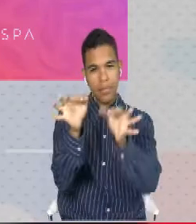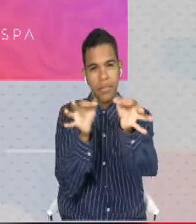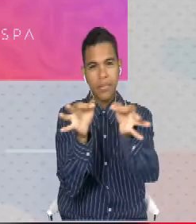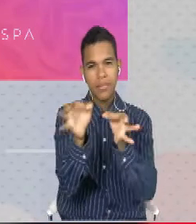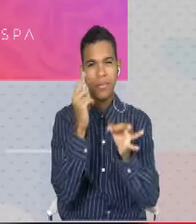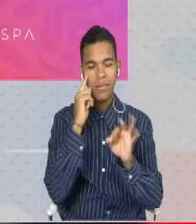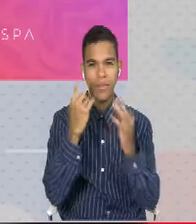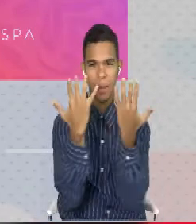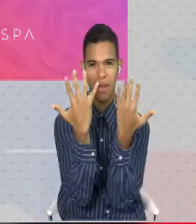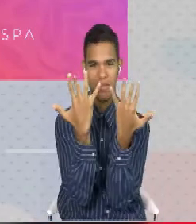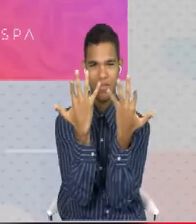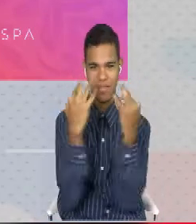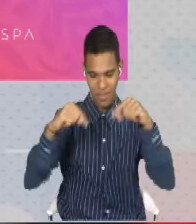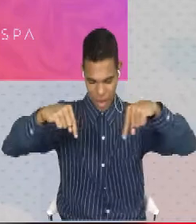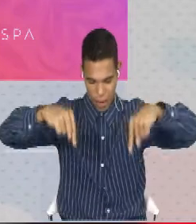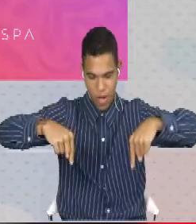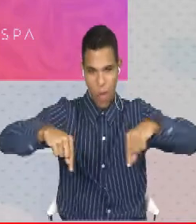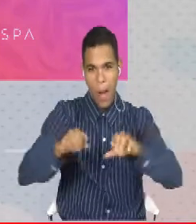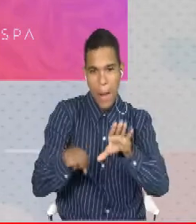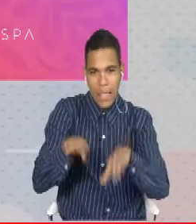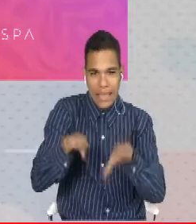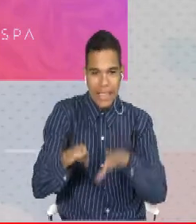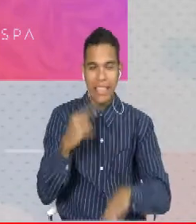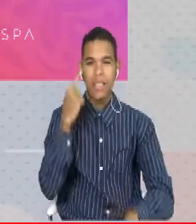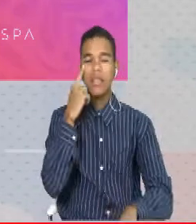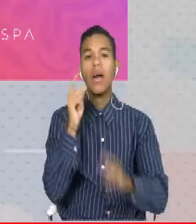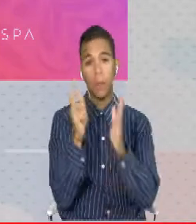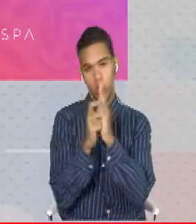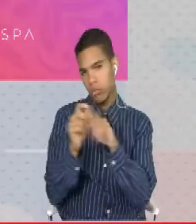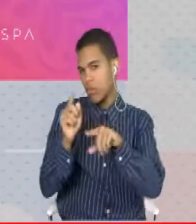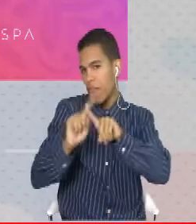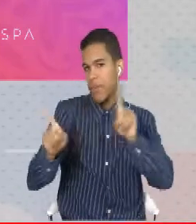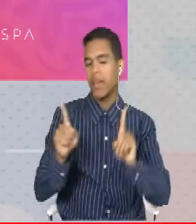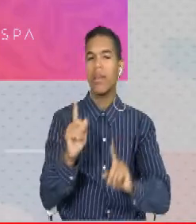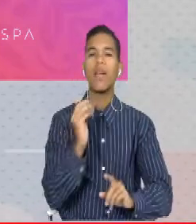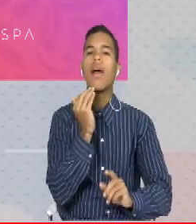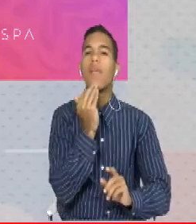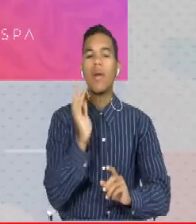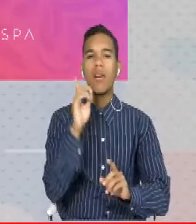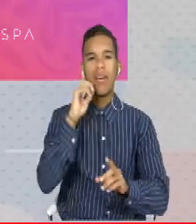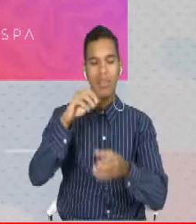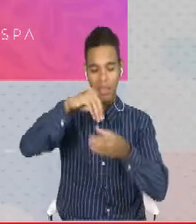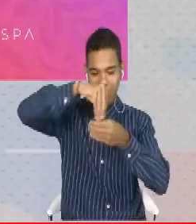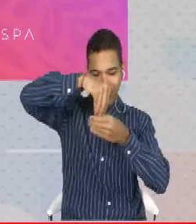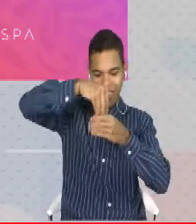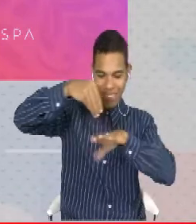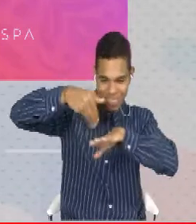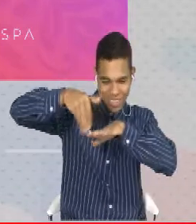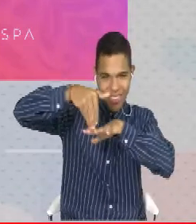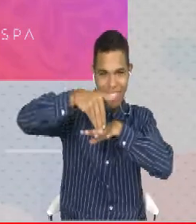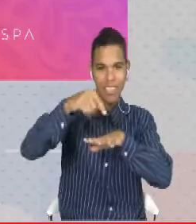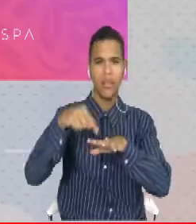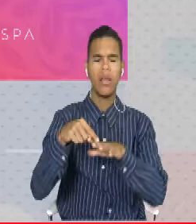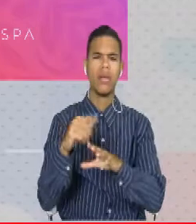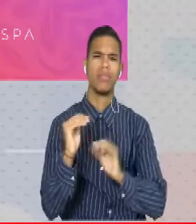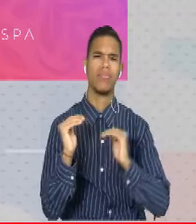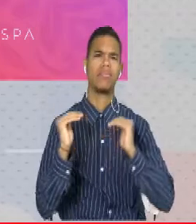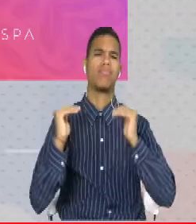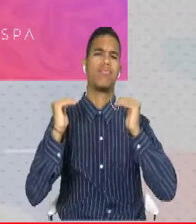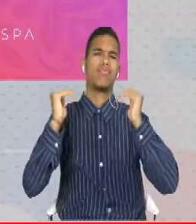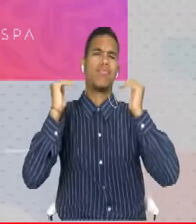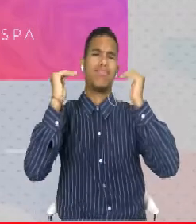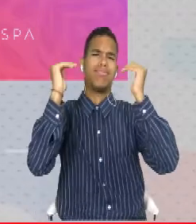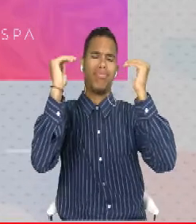pedicure que conocemos convencionalmente, pero ¿cuál es la diferencia? Que los productos que utilizamos acá son de una calidad alta, es una gama alta de productos,